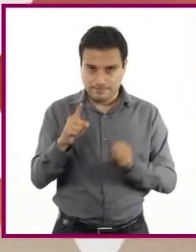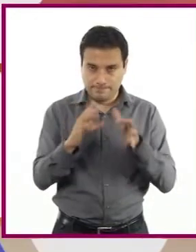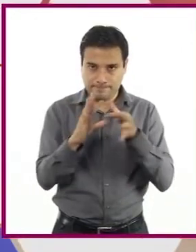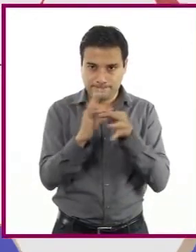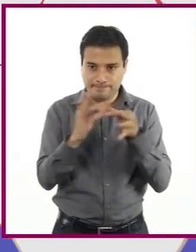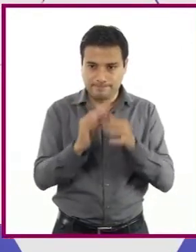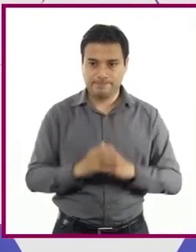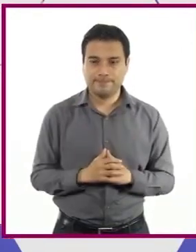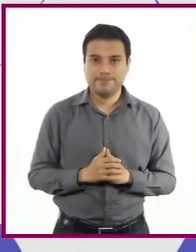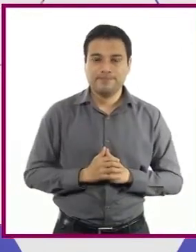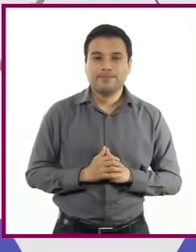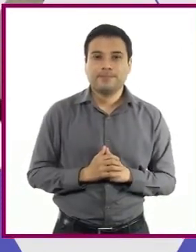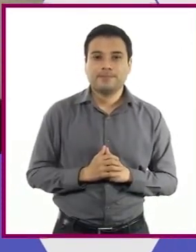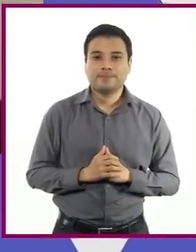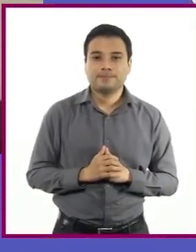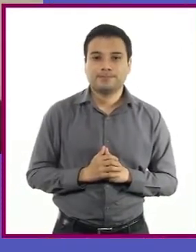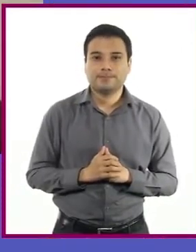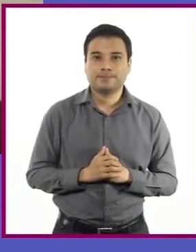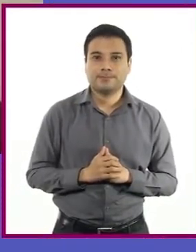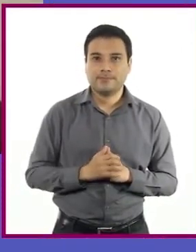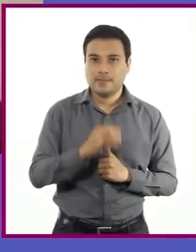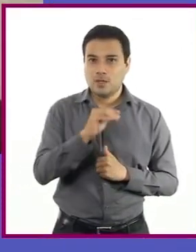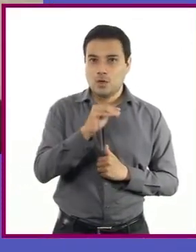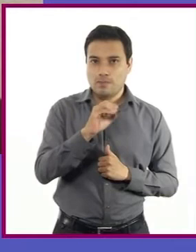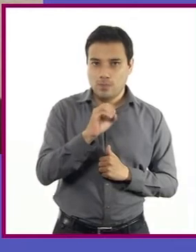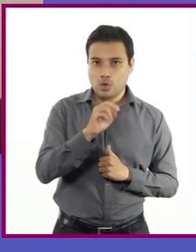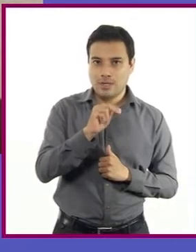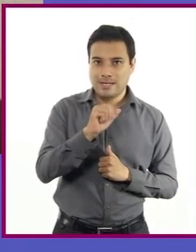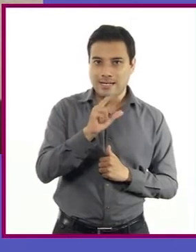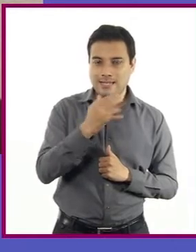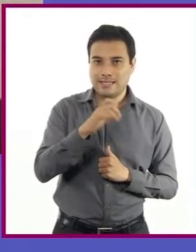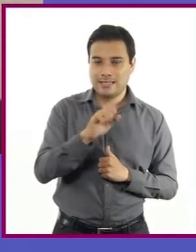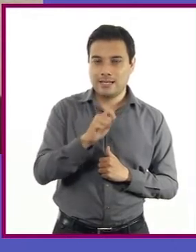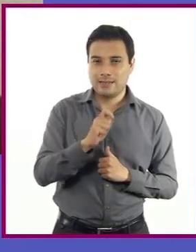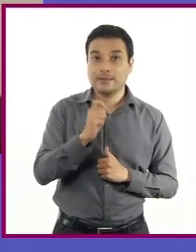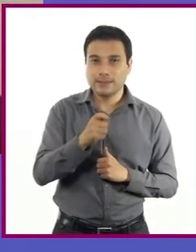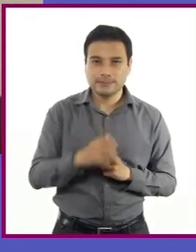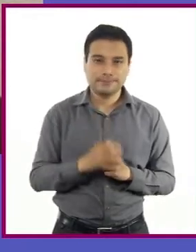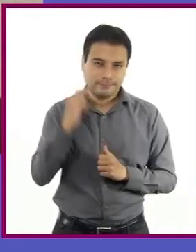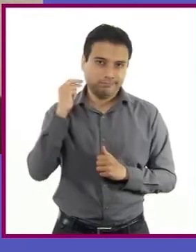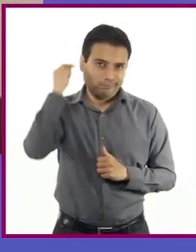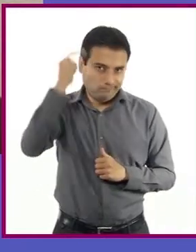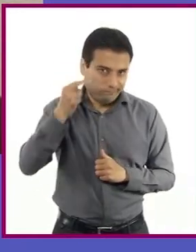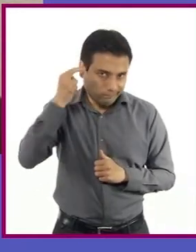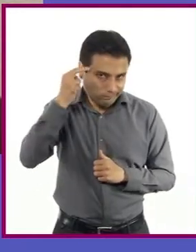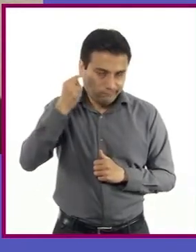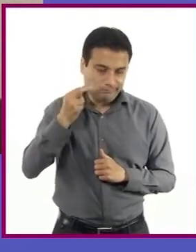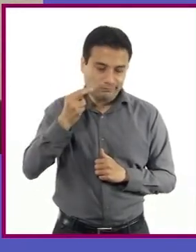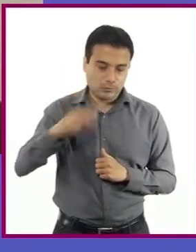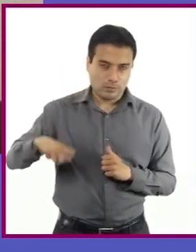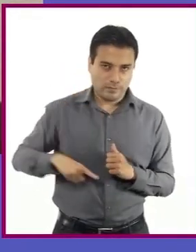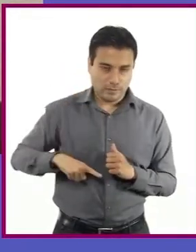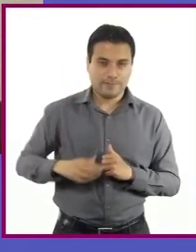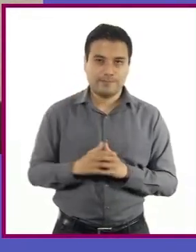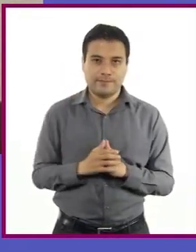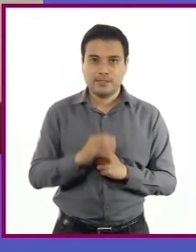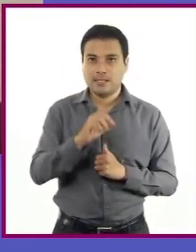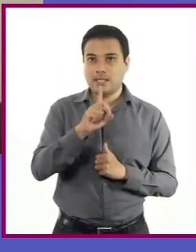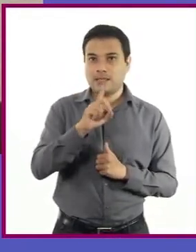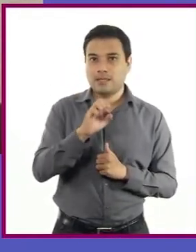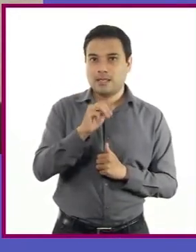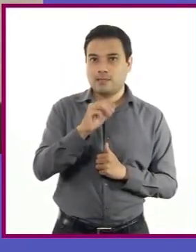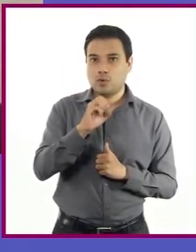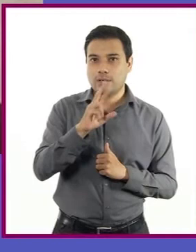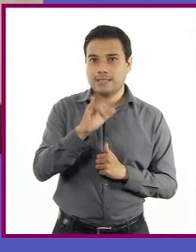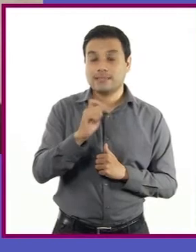encontró. Monarquía, forma de gobierno que tiene un rey como líder. Democracia, sistema de